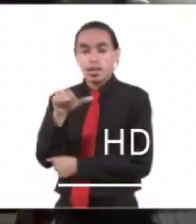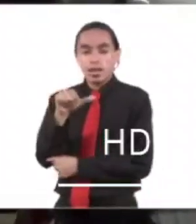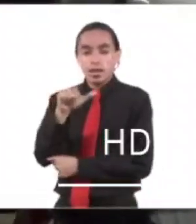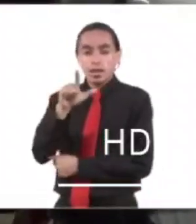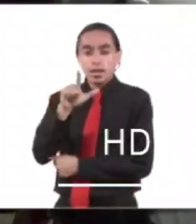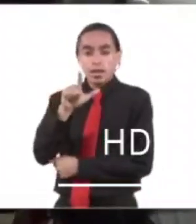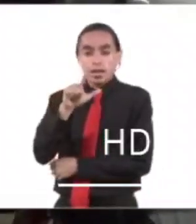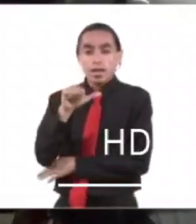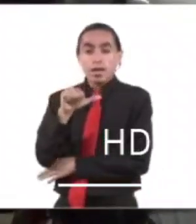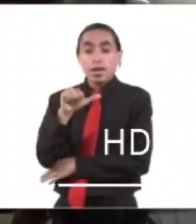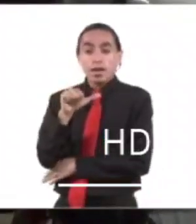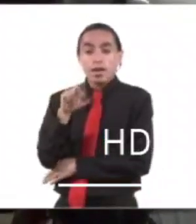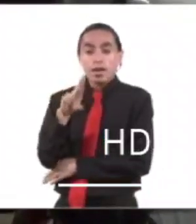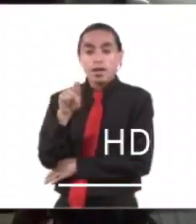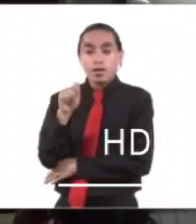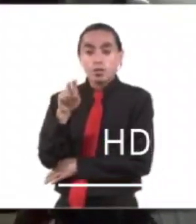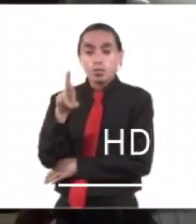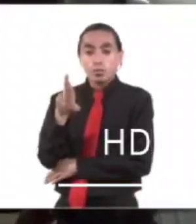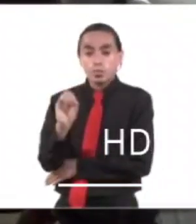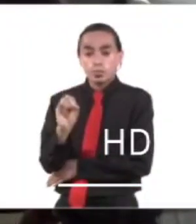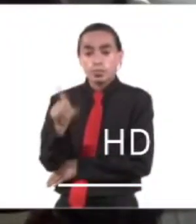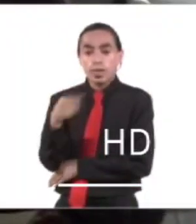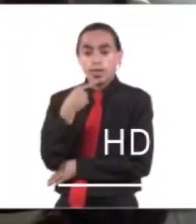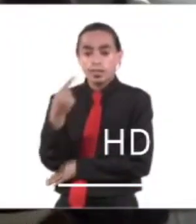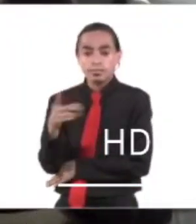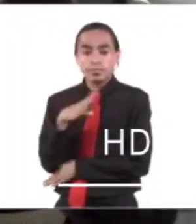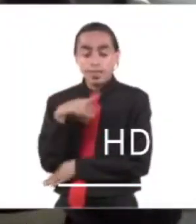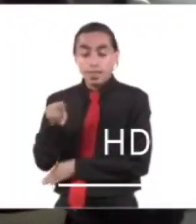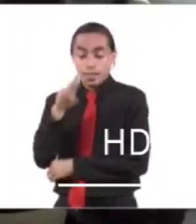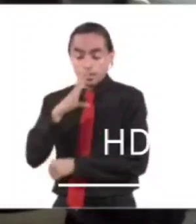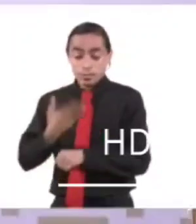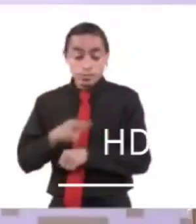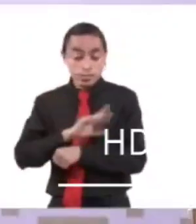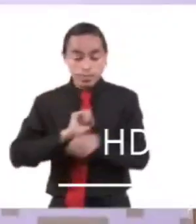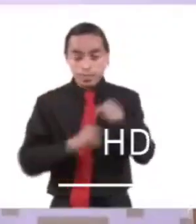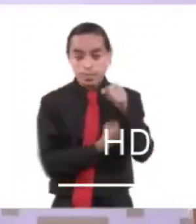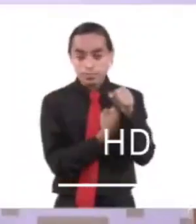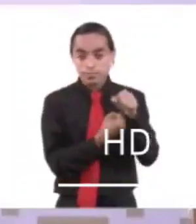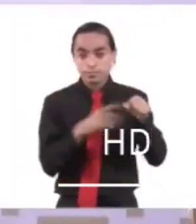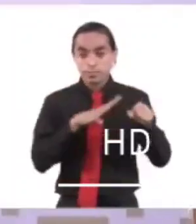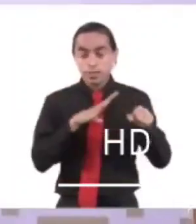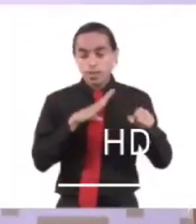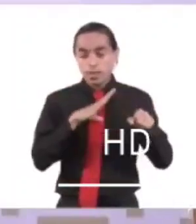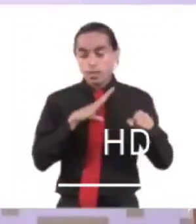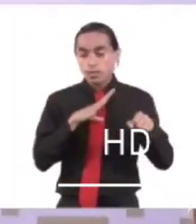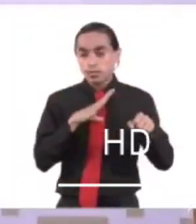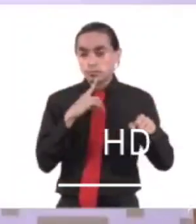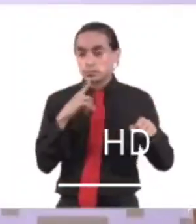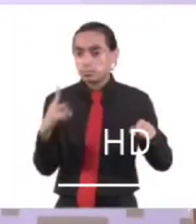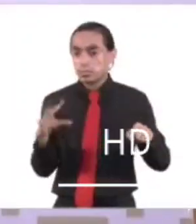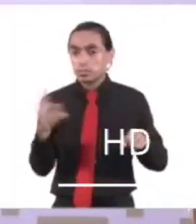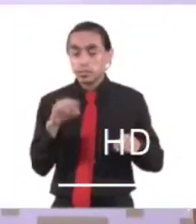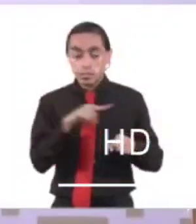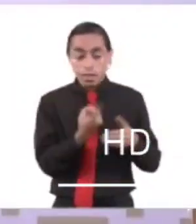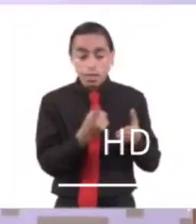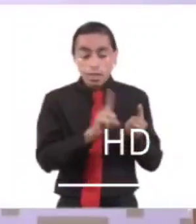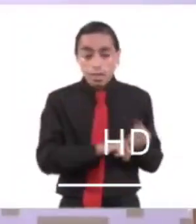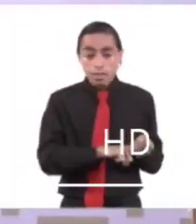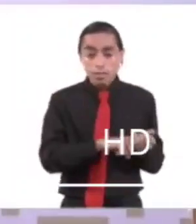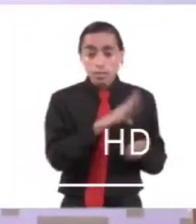a don Arturo Quintero, que es el responsable de este pilar, si tenían